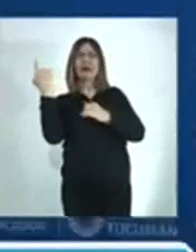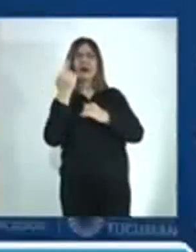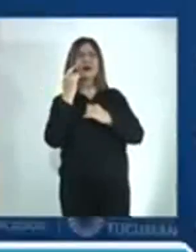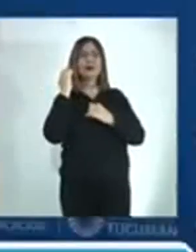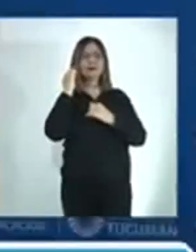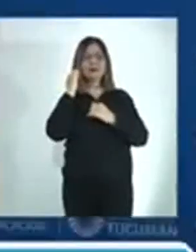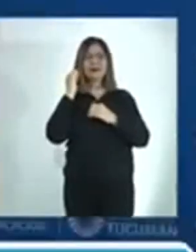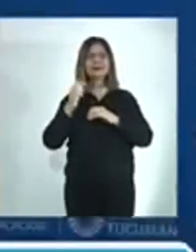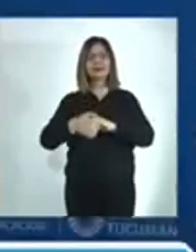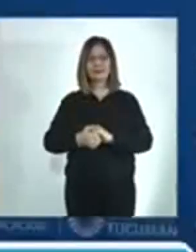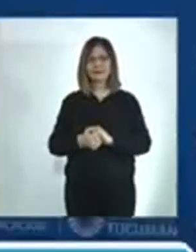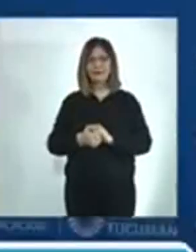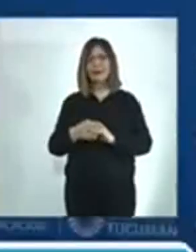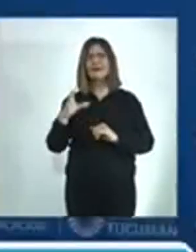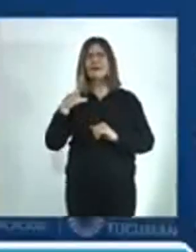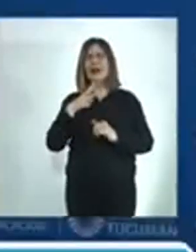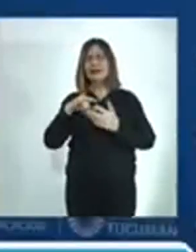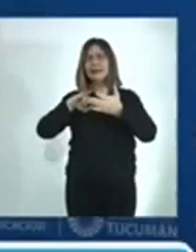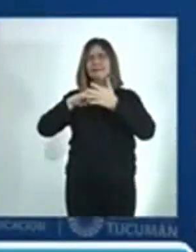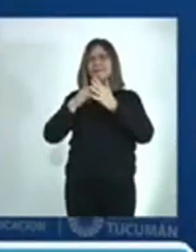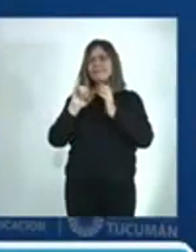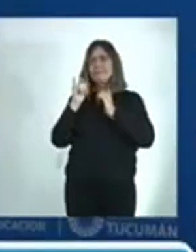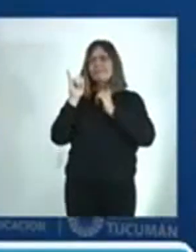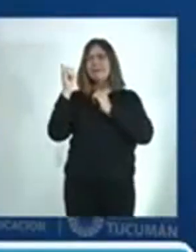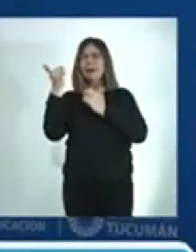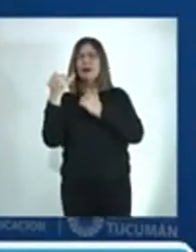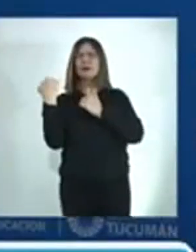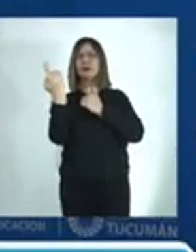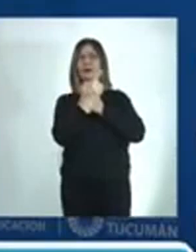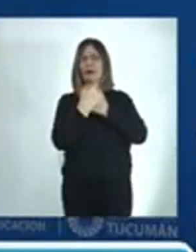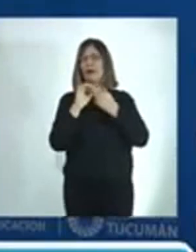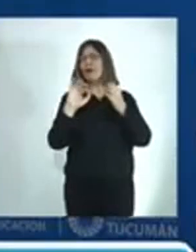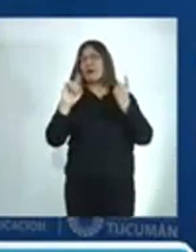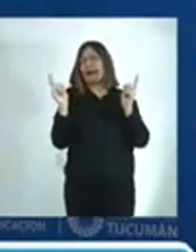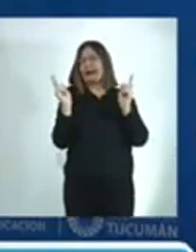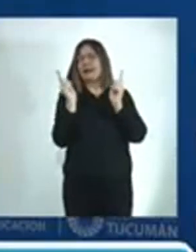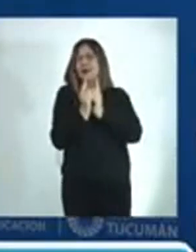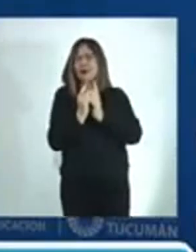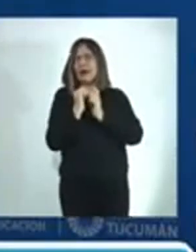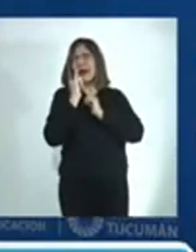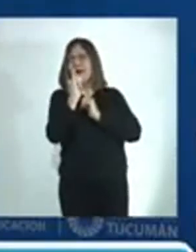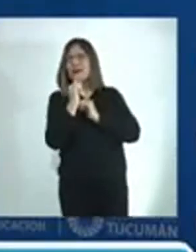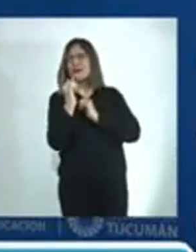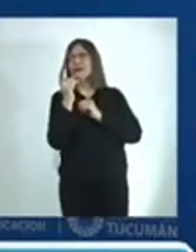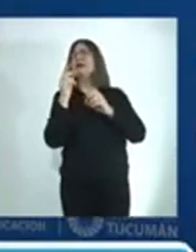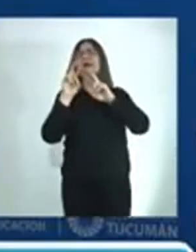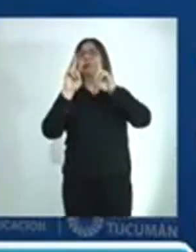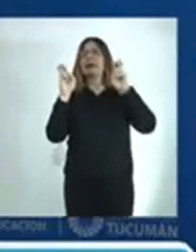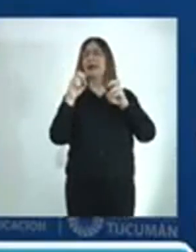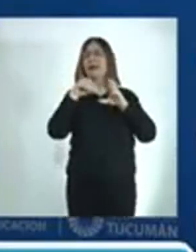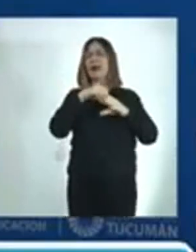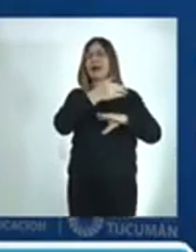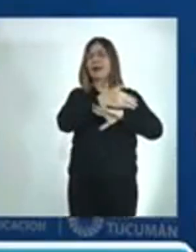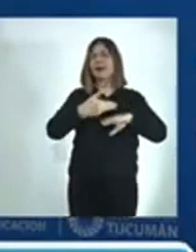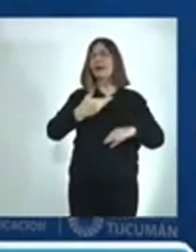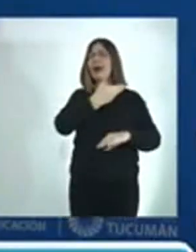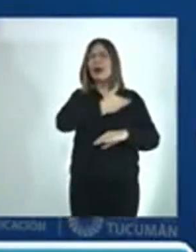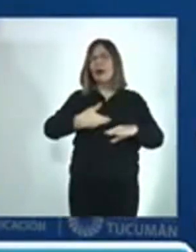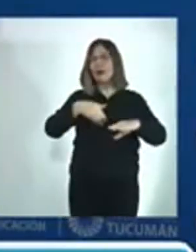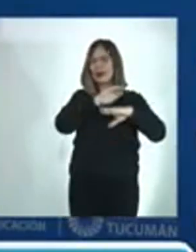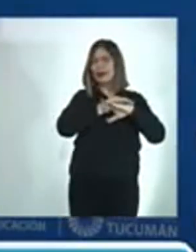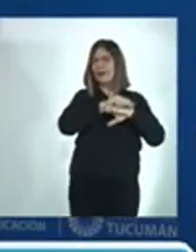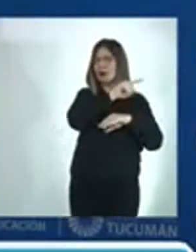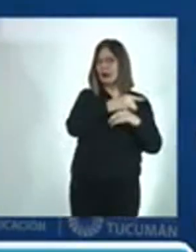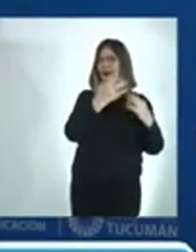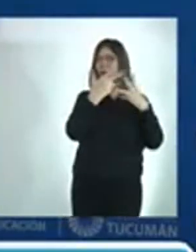mejor. Tener nuevas herramientas, como decía el gobernador. Entonces, en síntesis, por un lado hay una política de gobierno que tiene que ver con los